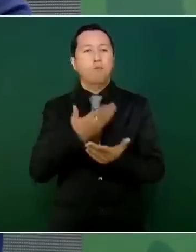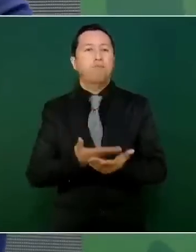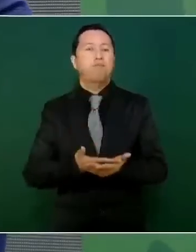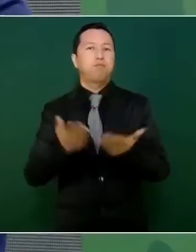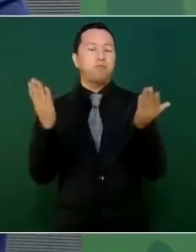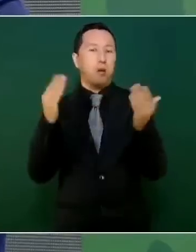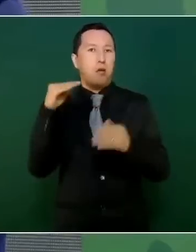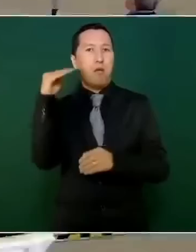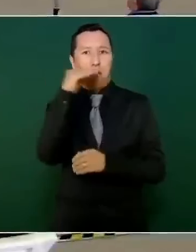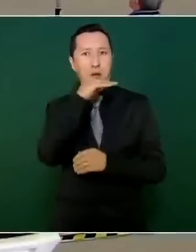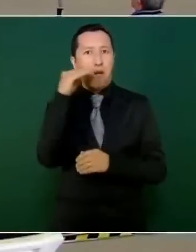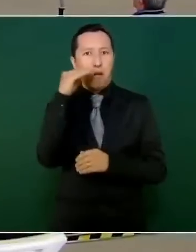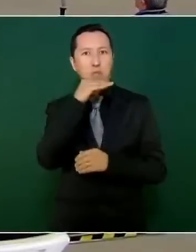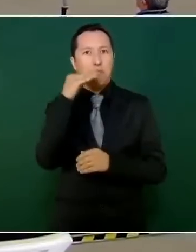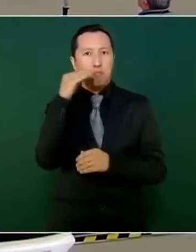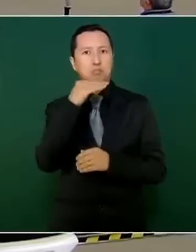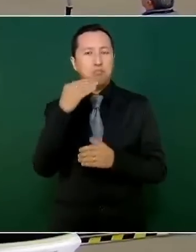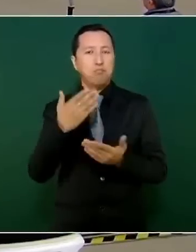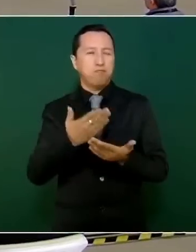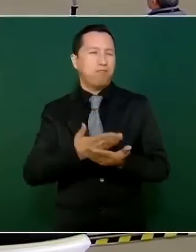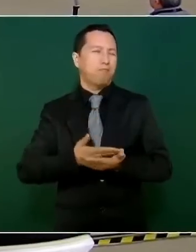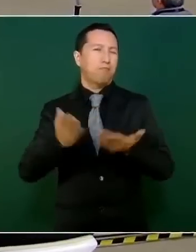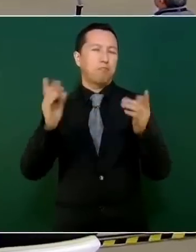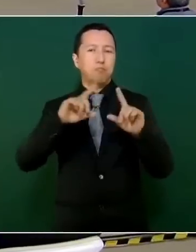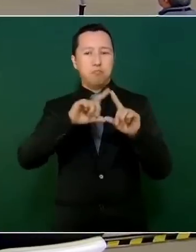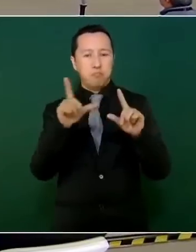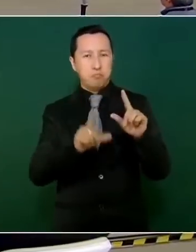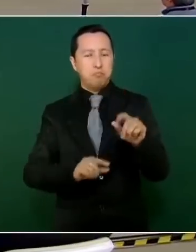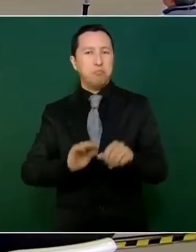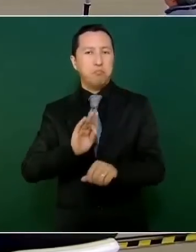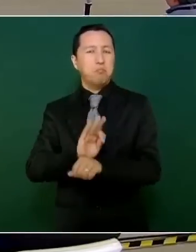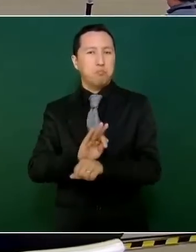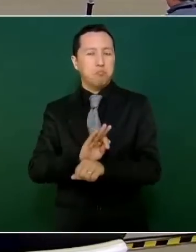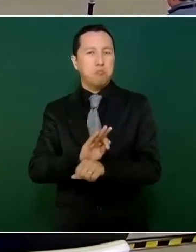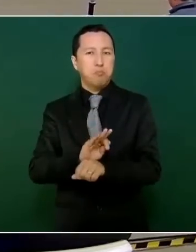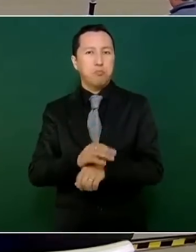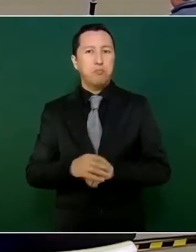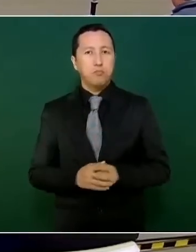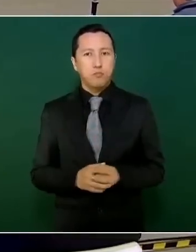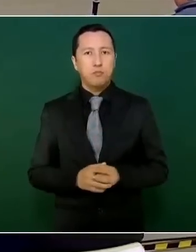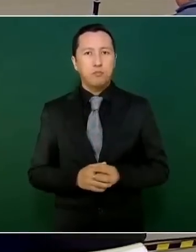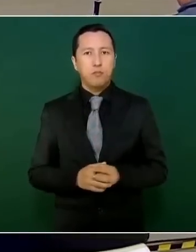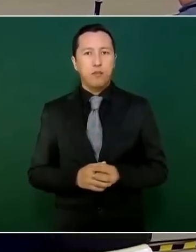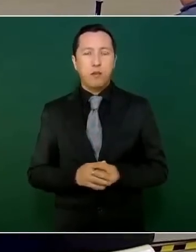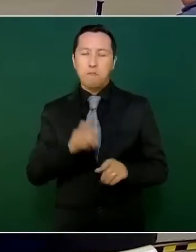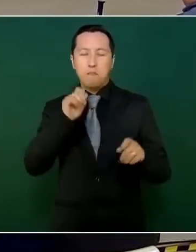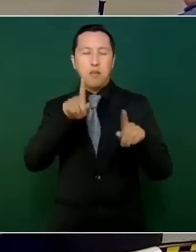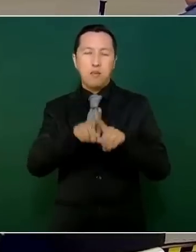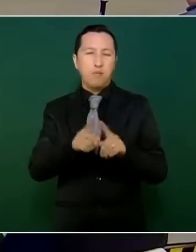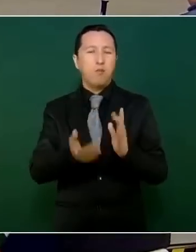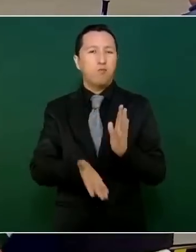en todo el país, y también hubieron muchas obras de salud